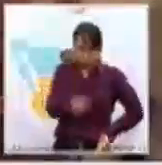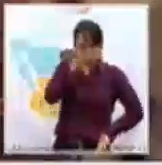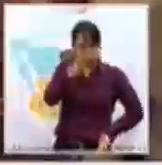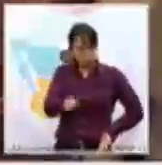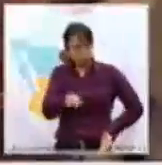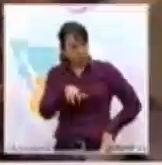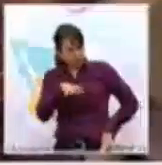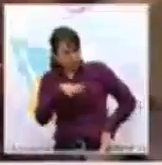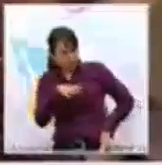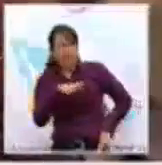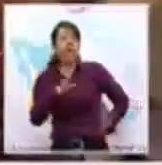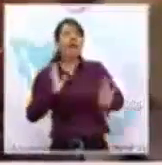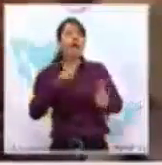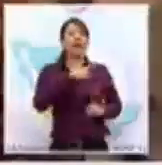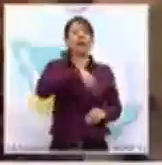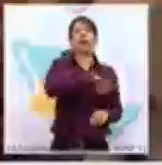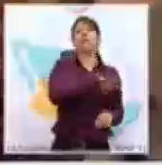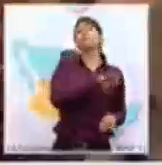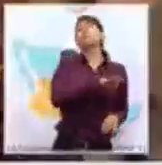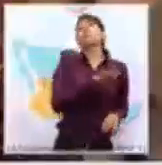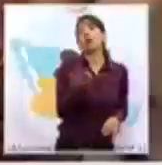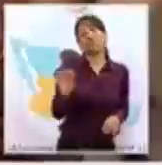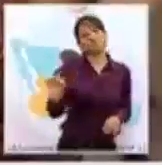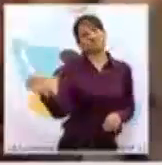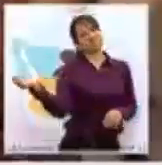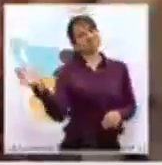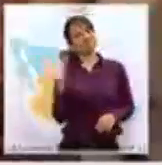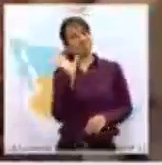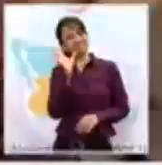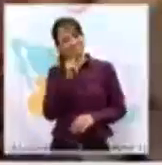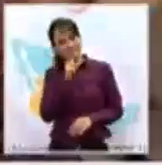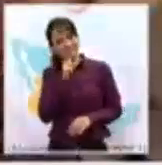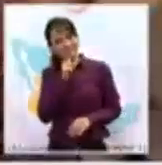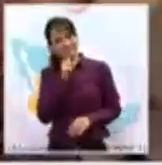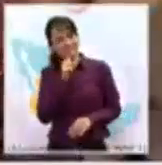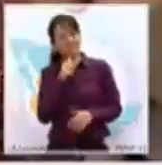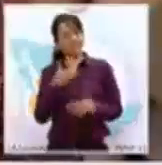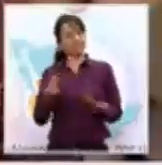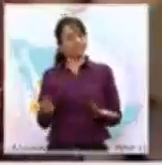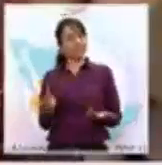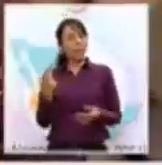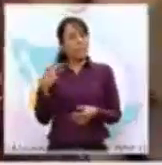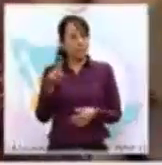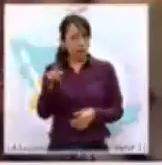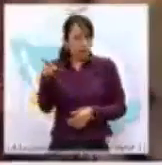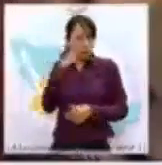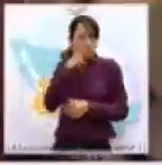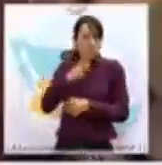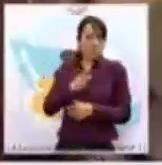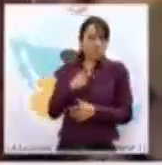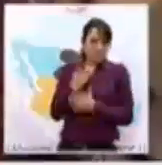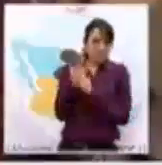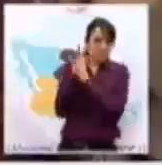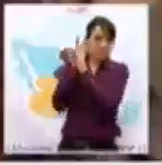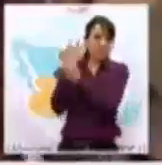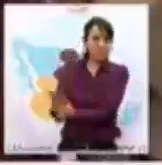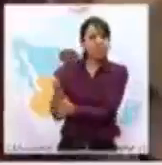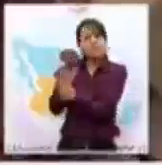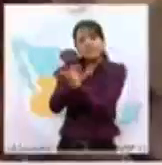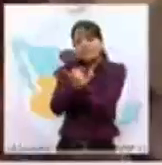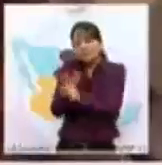de movilidad y por lo que tú nos dices, bueno, al final del día esto podría no